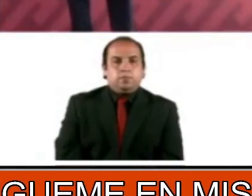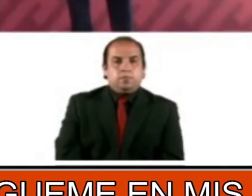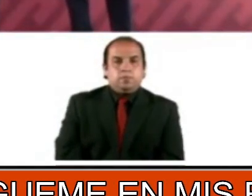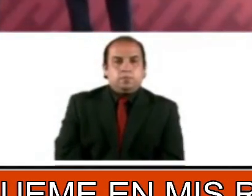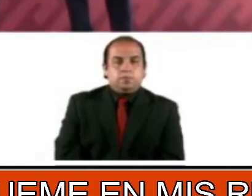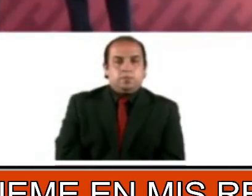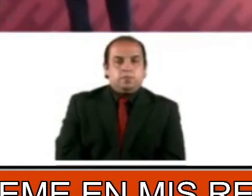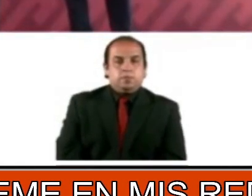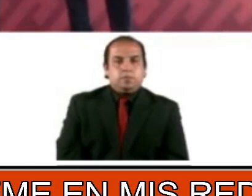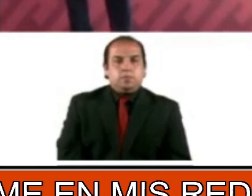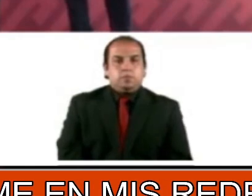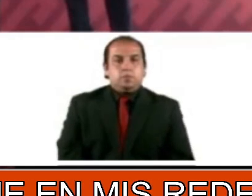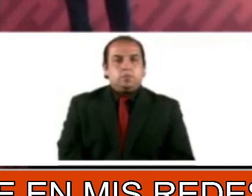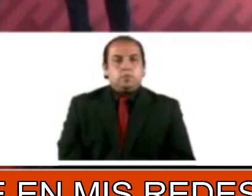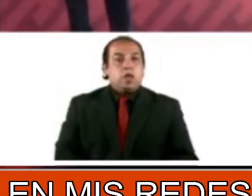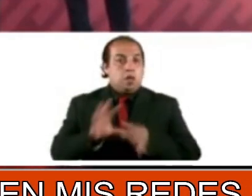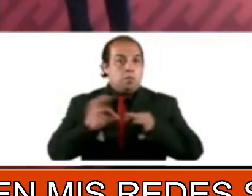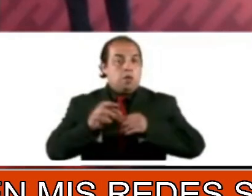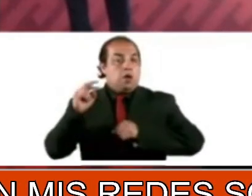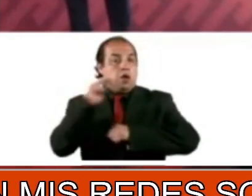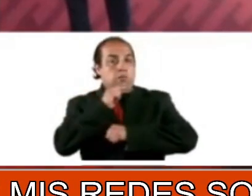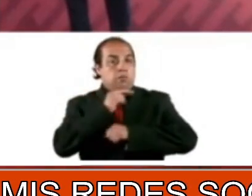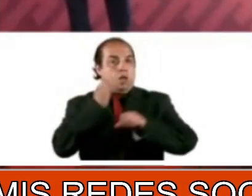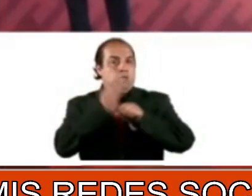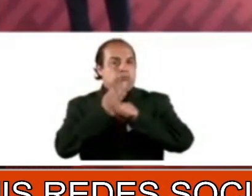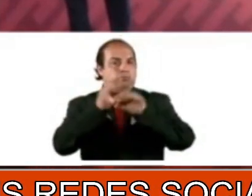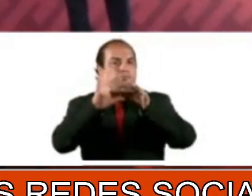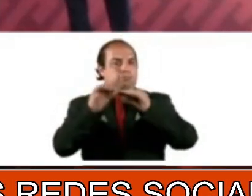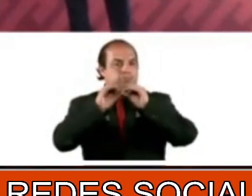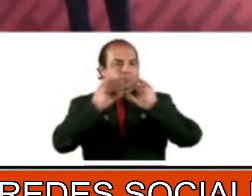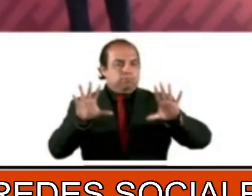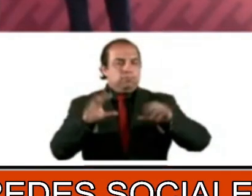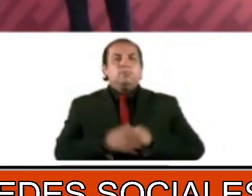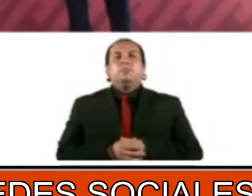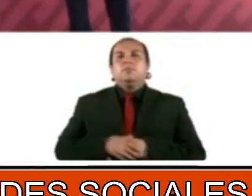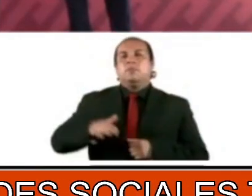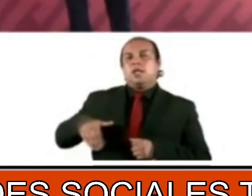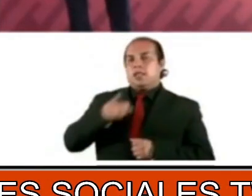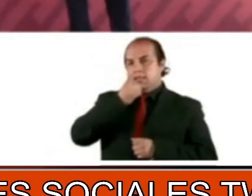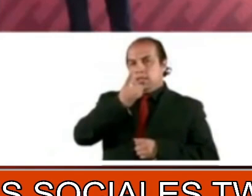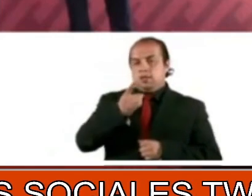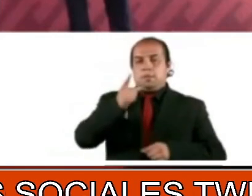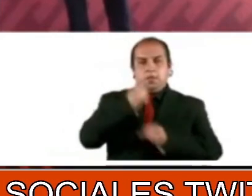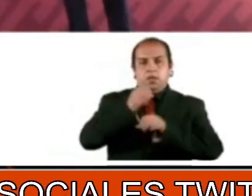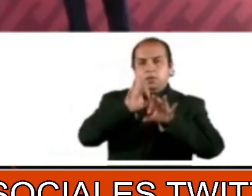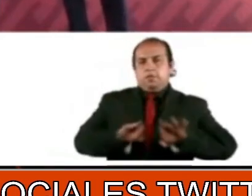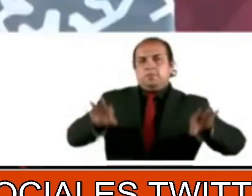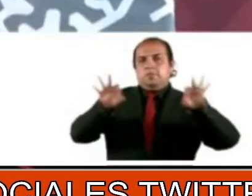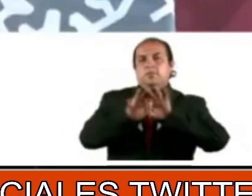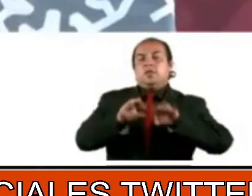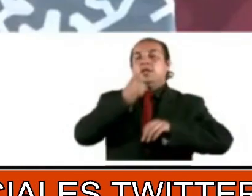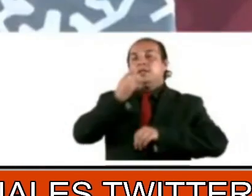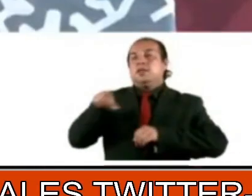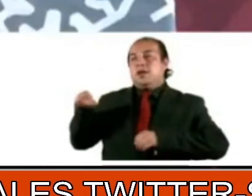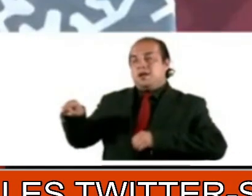Comento algo rápidamente para complementar lo aquí dicho. Primero, es muy importante señalar que se